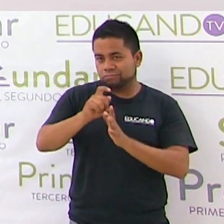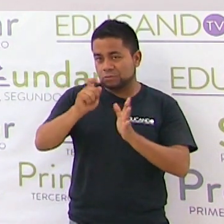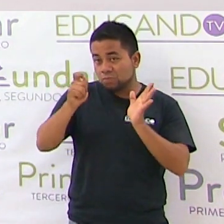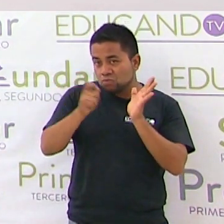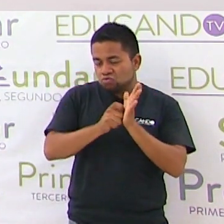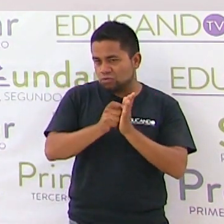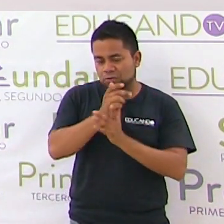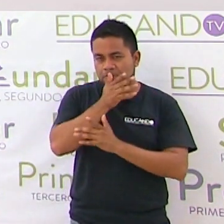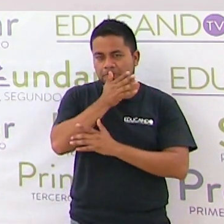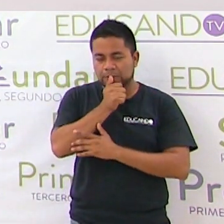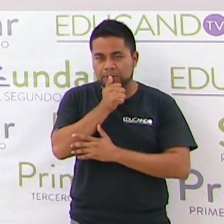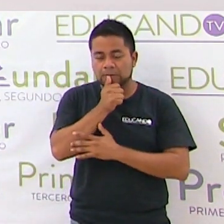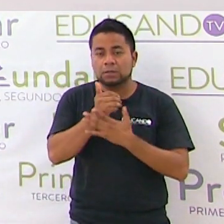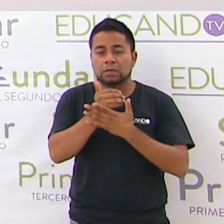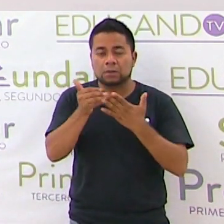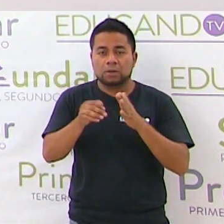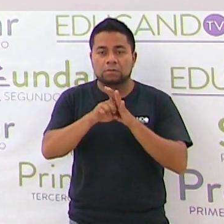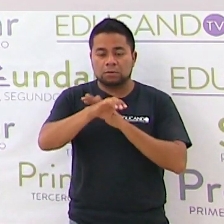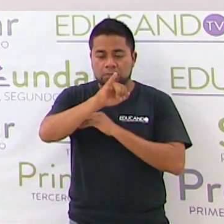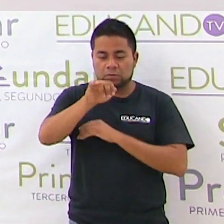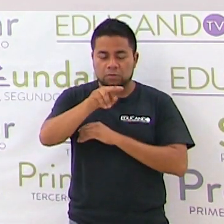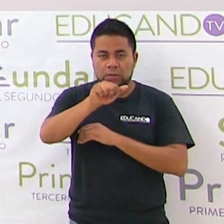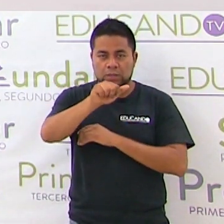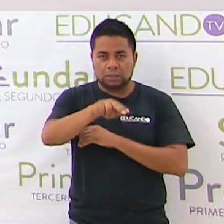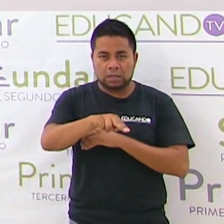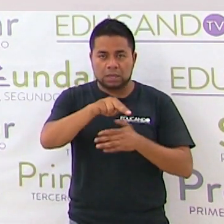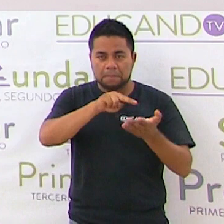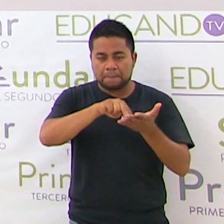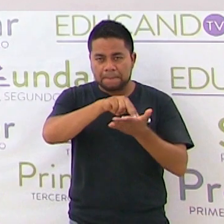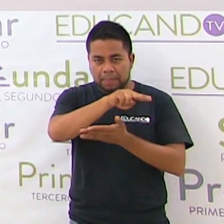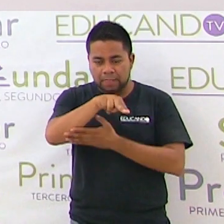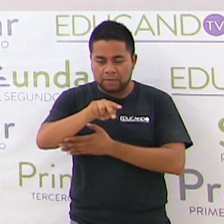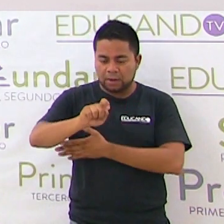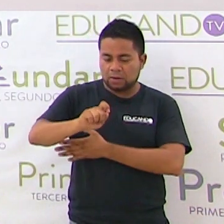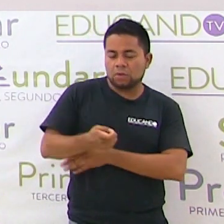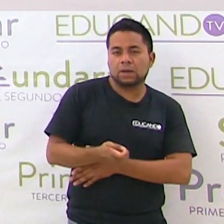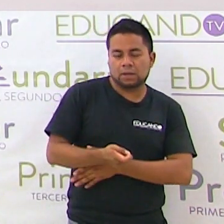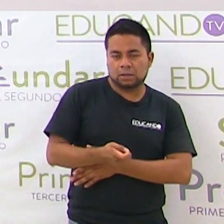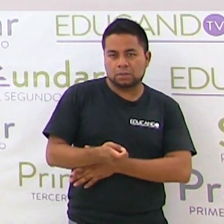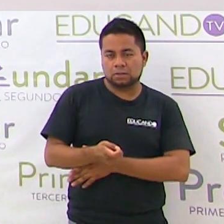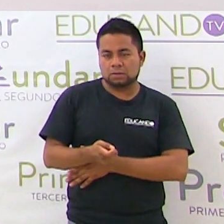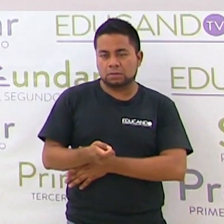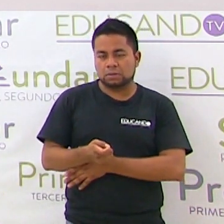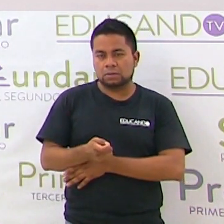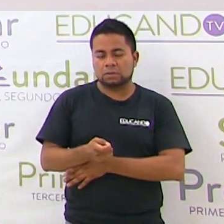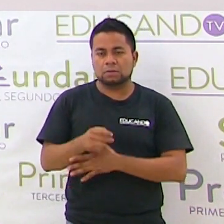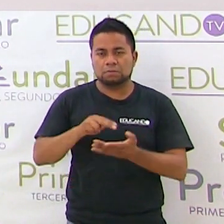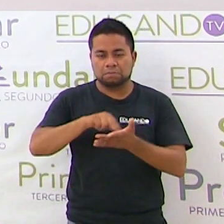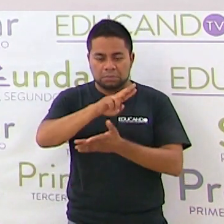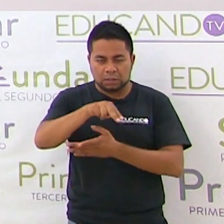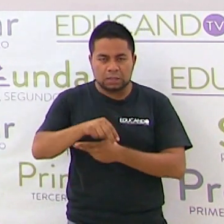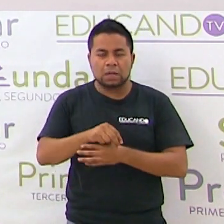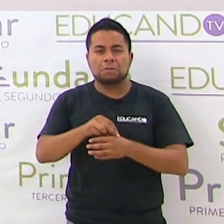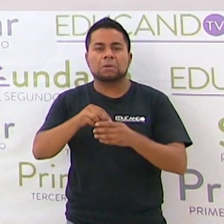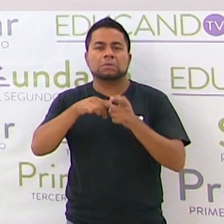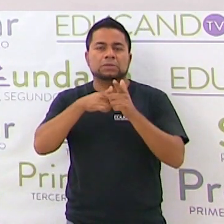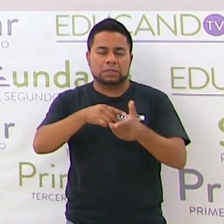Ahora, dice, Juana pintaba, coma, muy bien, pintaba y